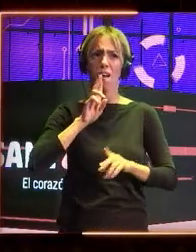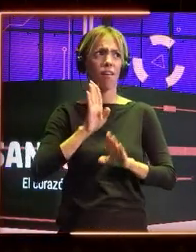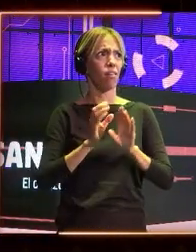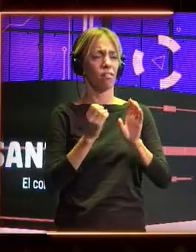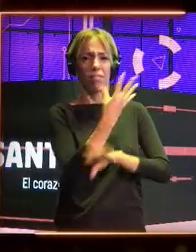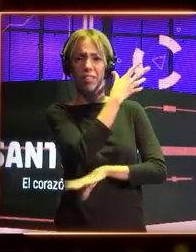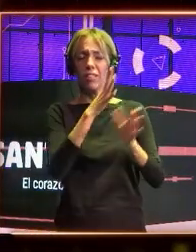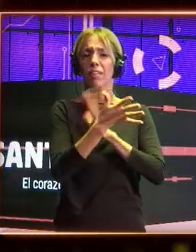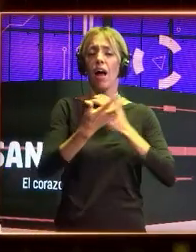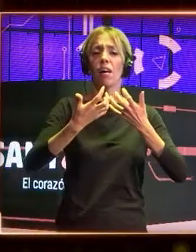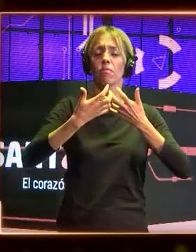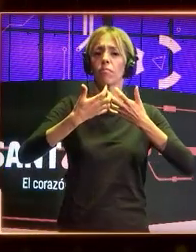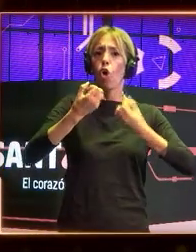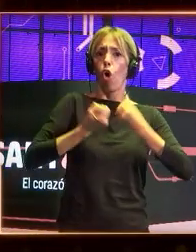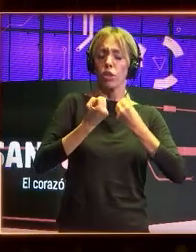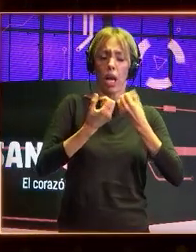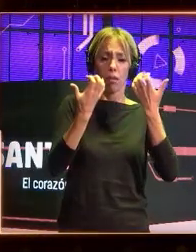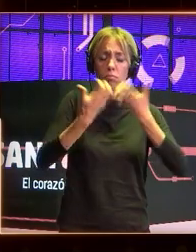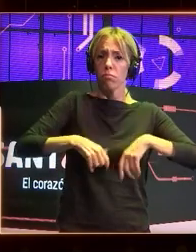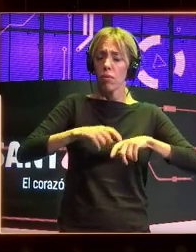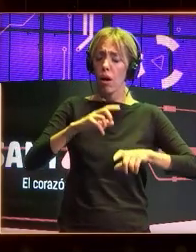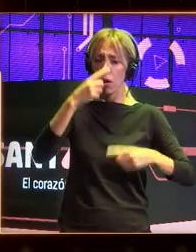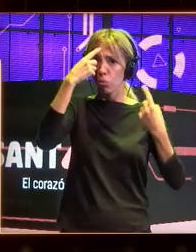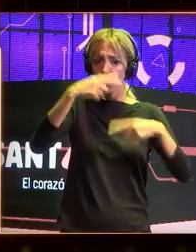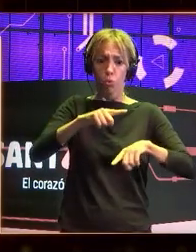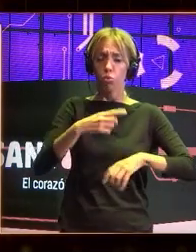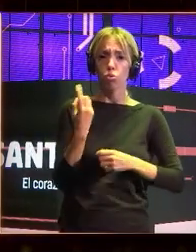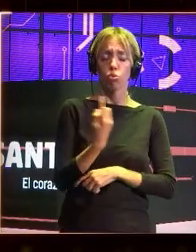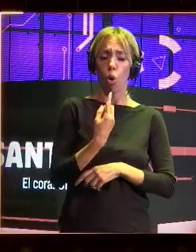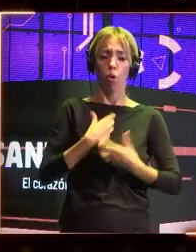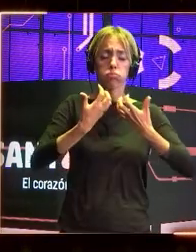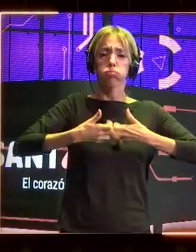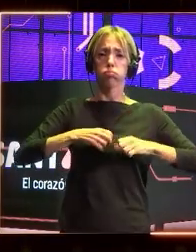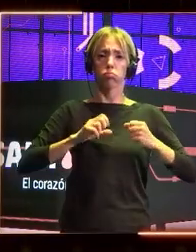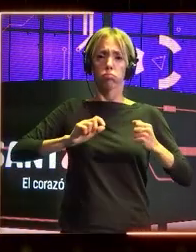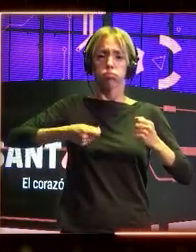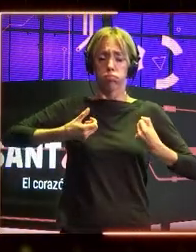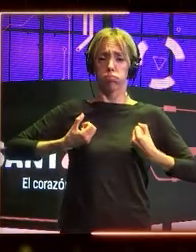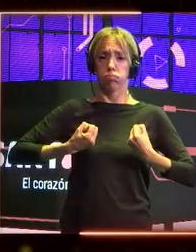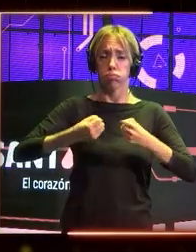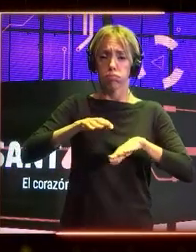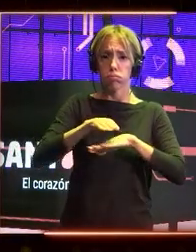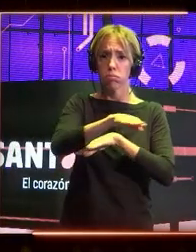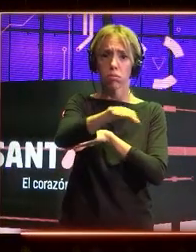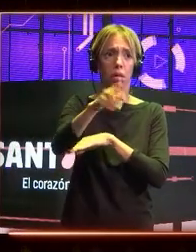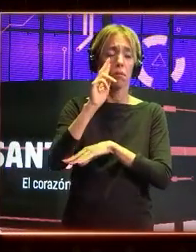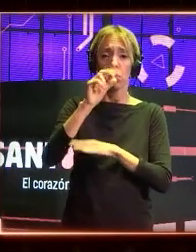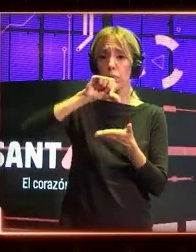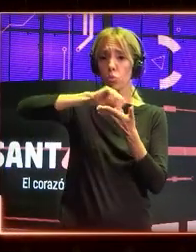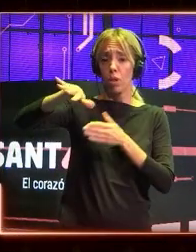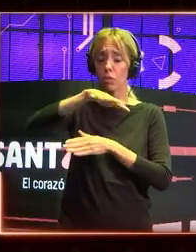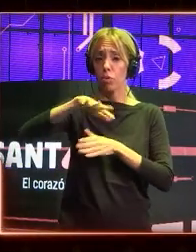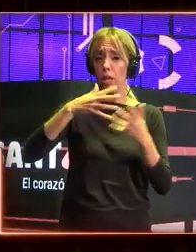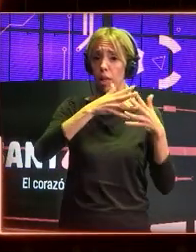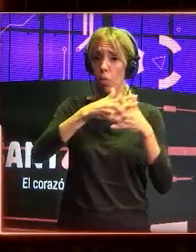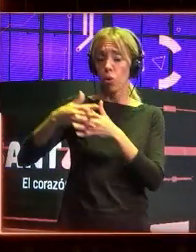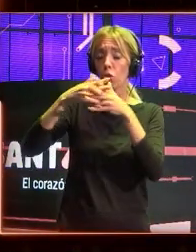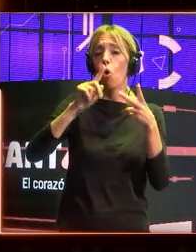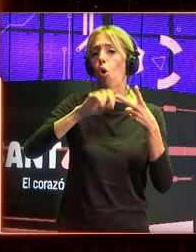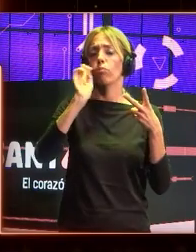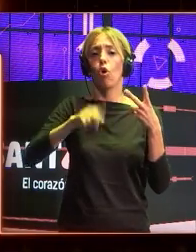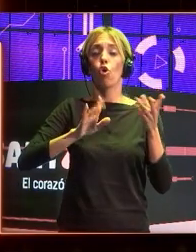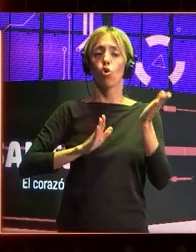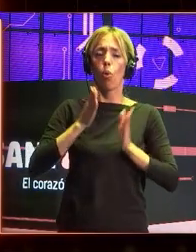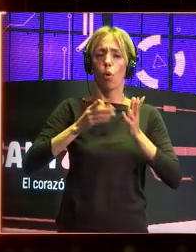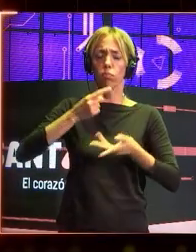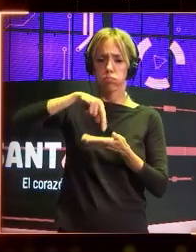vehículos autónomos que han aprendido a conducirse solo y que ahora podemos empezar a ver por algunas de las ciudades de Estados Unidos robots haciendo